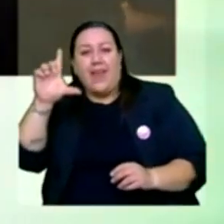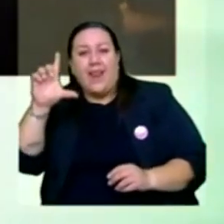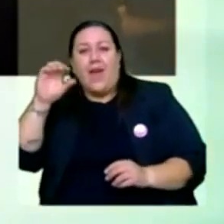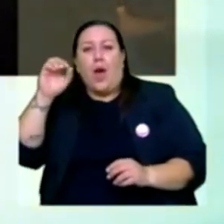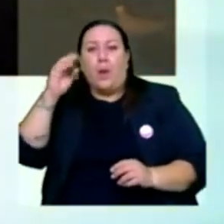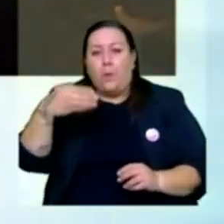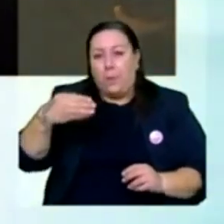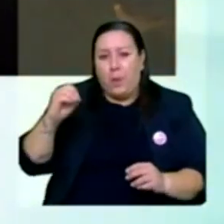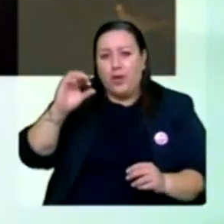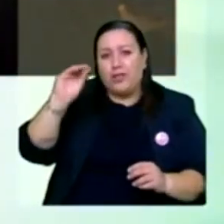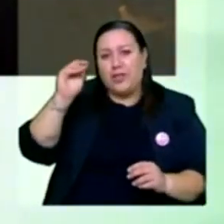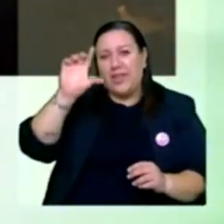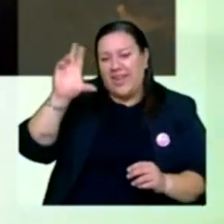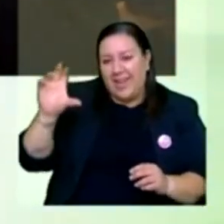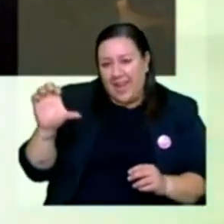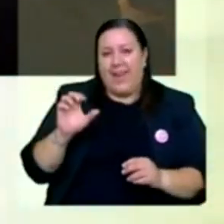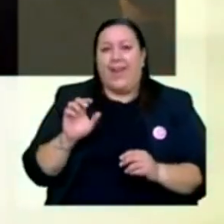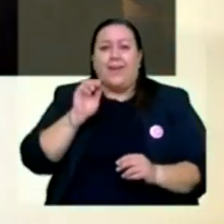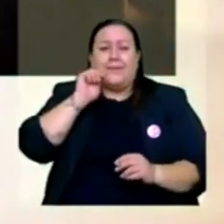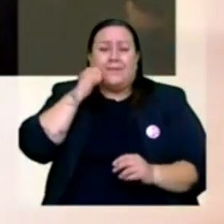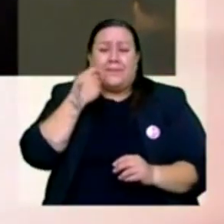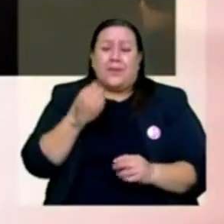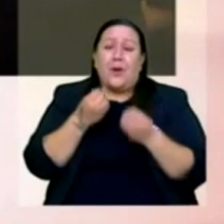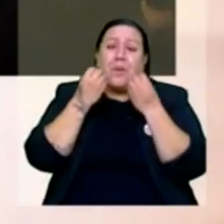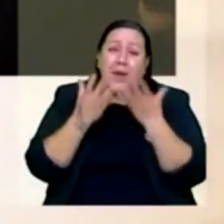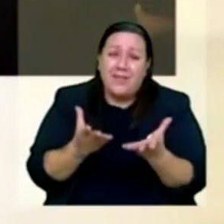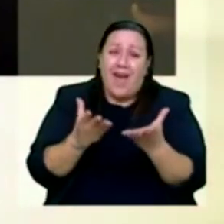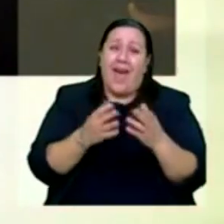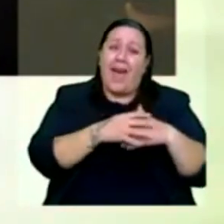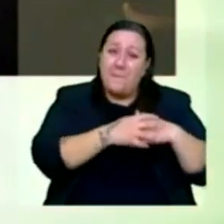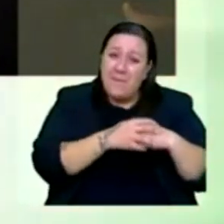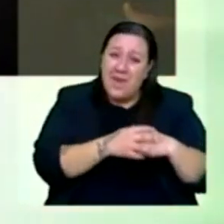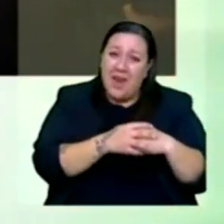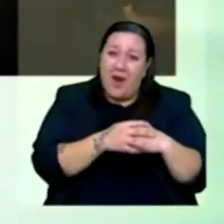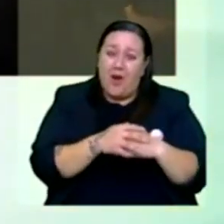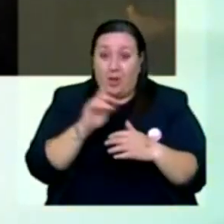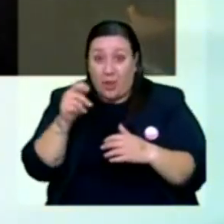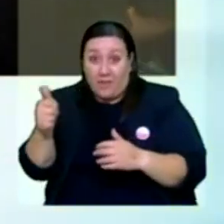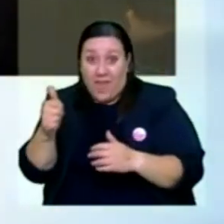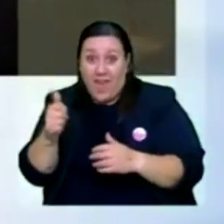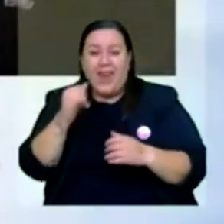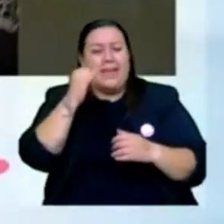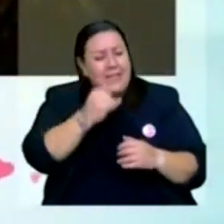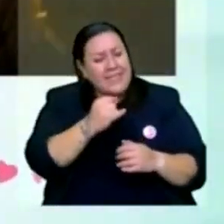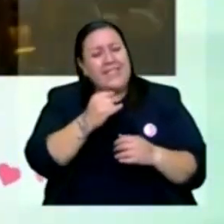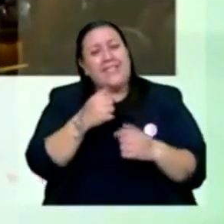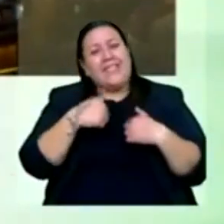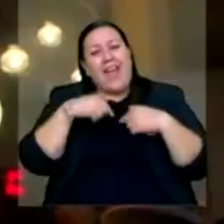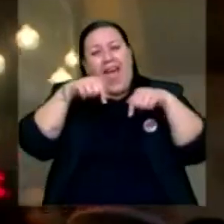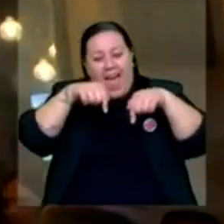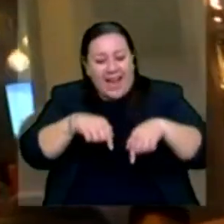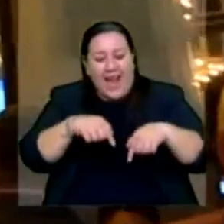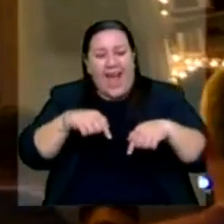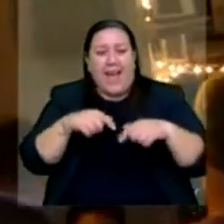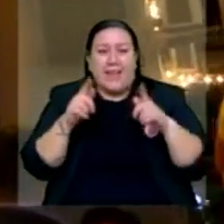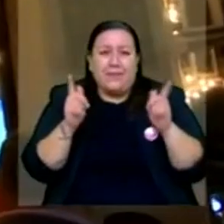¡Qué divino! ¿Cómo están, queridos amigos? ¿Cómo anda, Judy? ¿Cómo están? Estamos acá en... Súper bien, ¿cómo